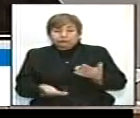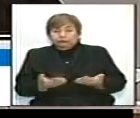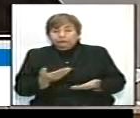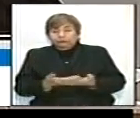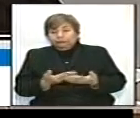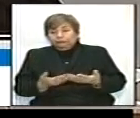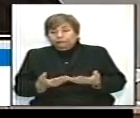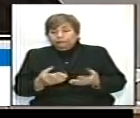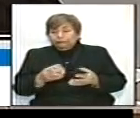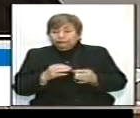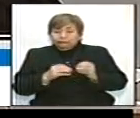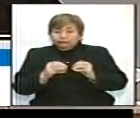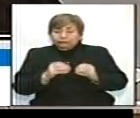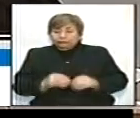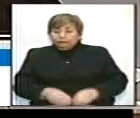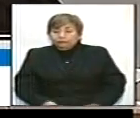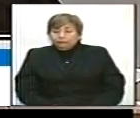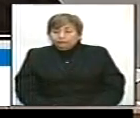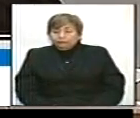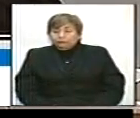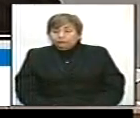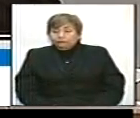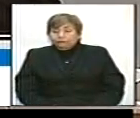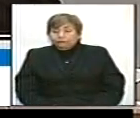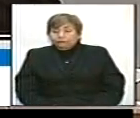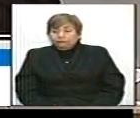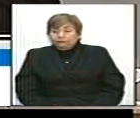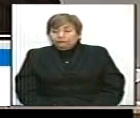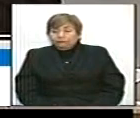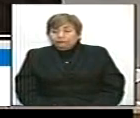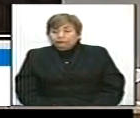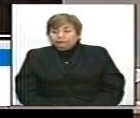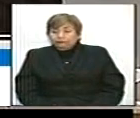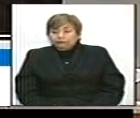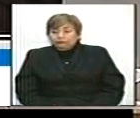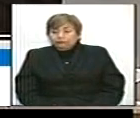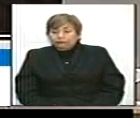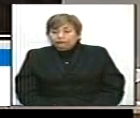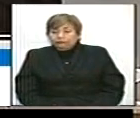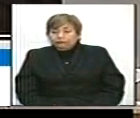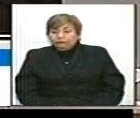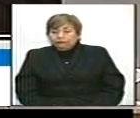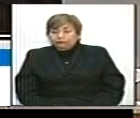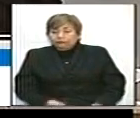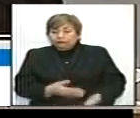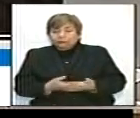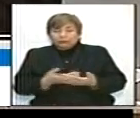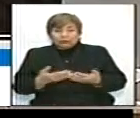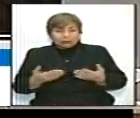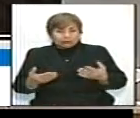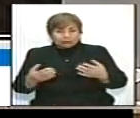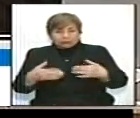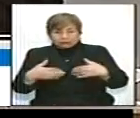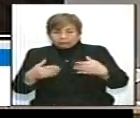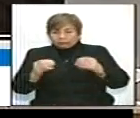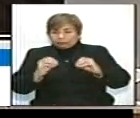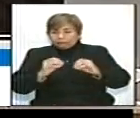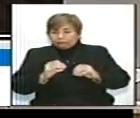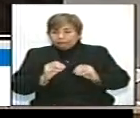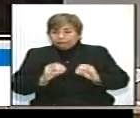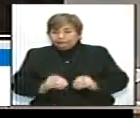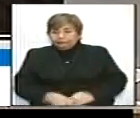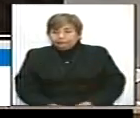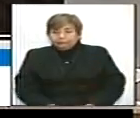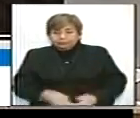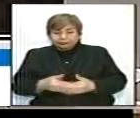trabajo en esto va a salir las faltas o algunas cosas que tienen que solucionarse